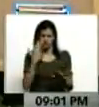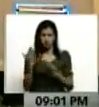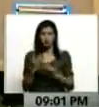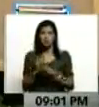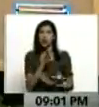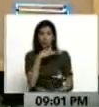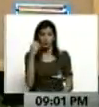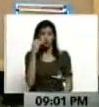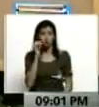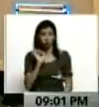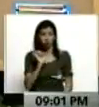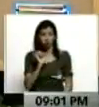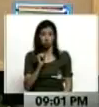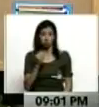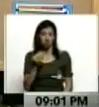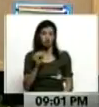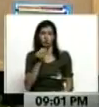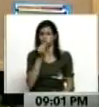Ah